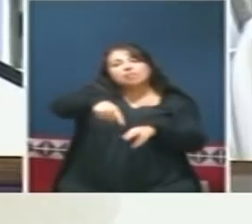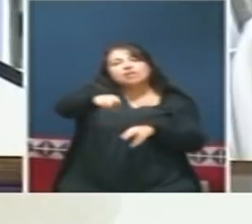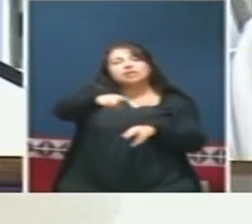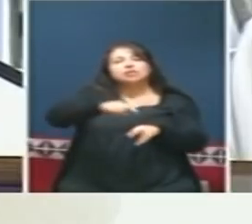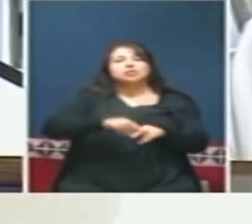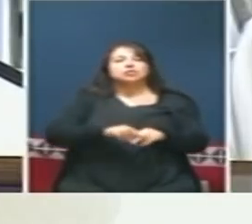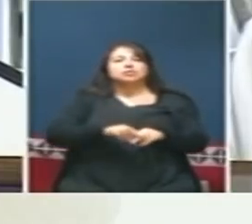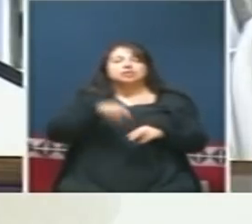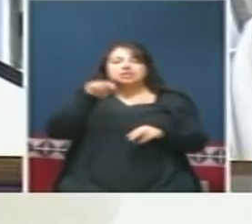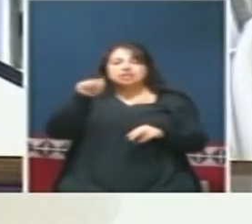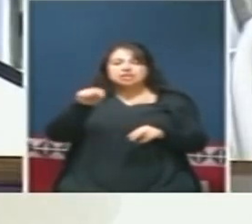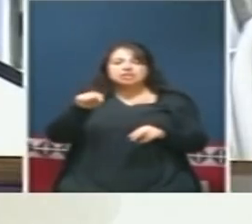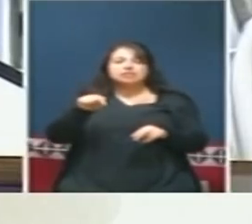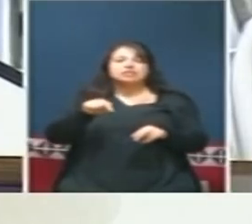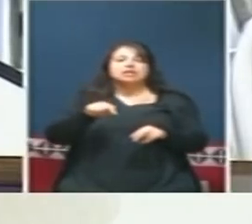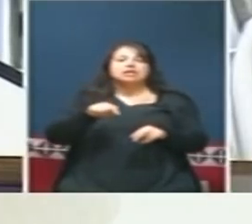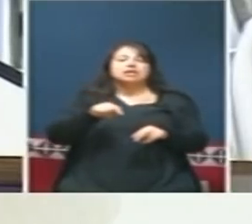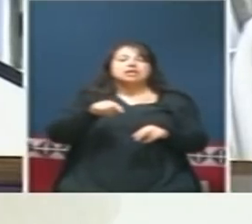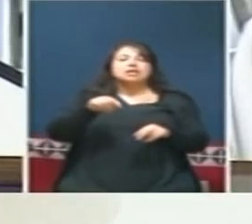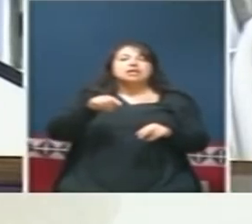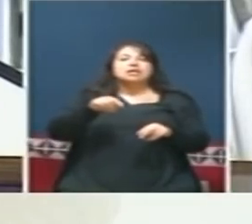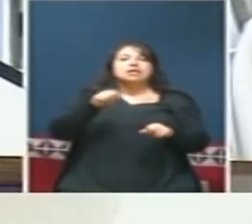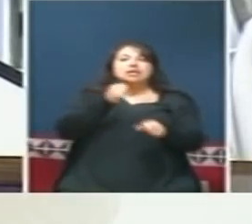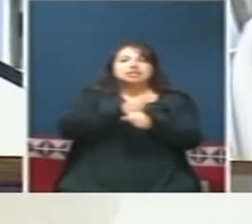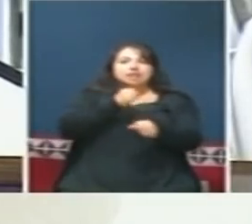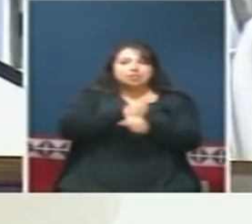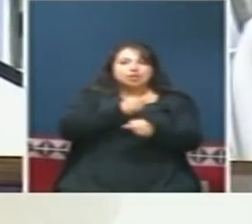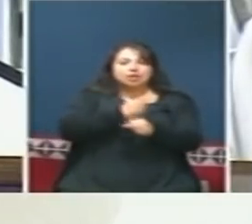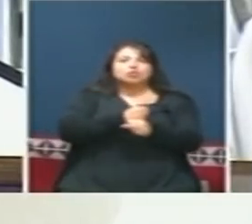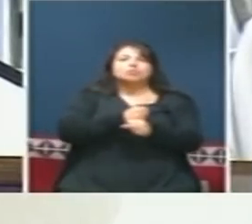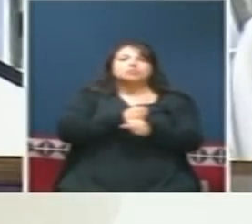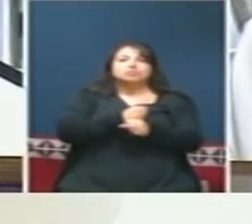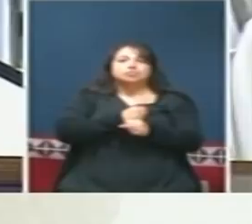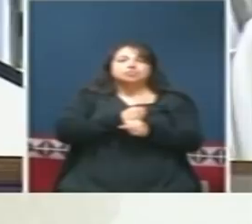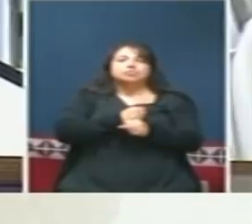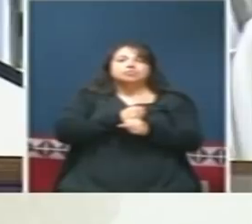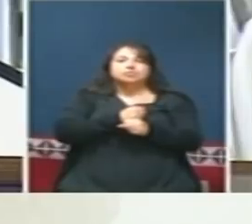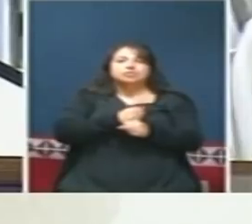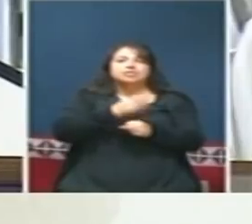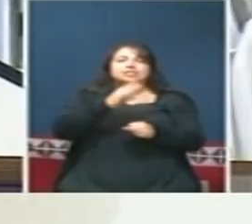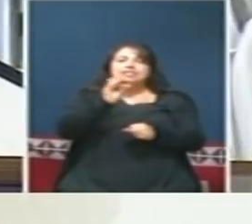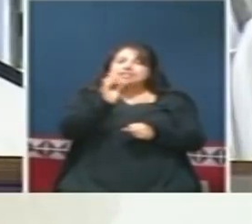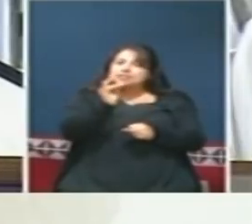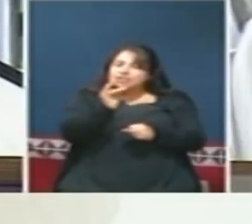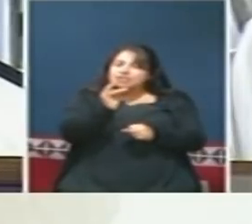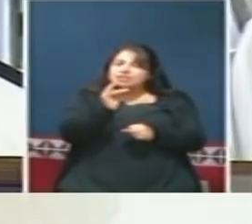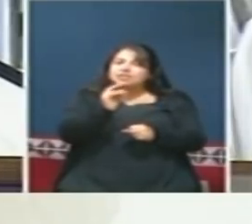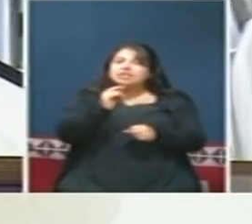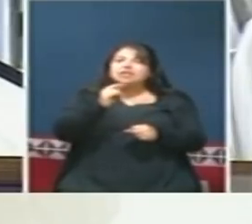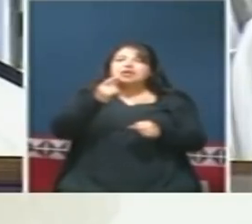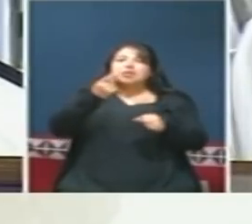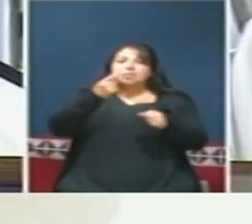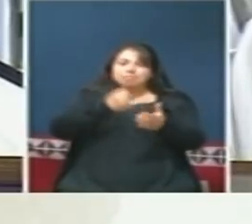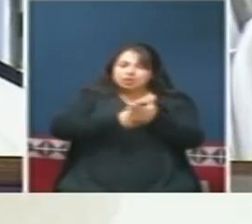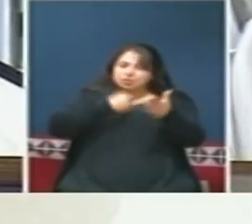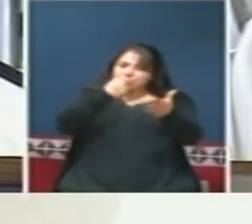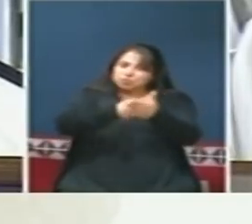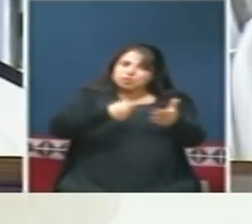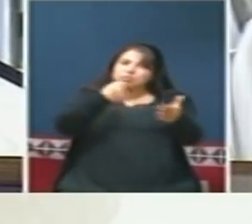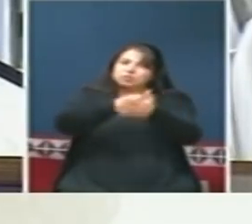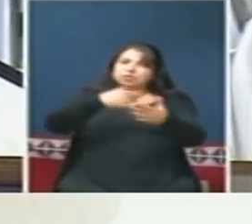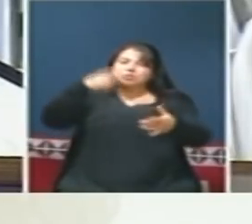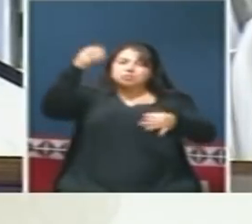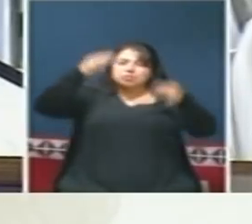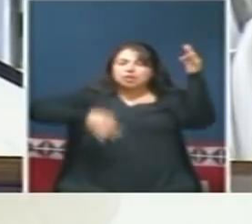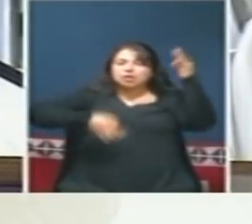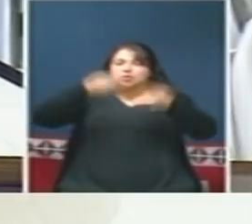es la tarea. Y para andar es un camino no fácil, siempre y cuando luchemos por la justicia.